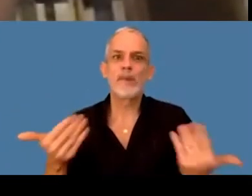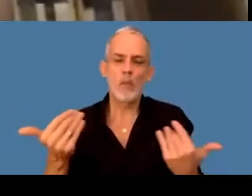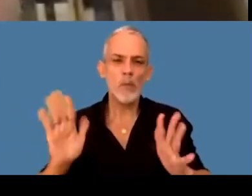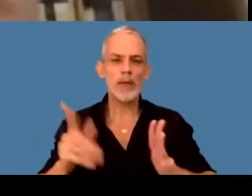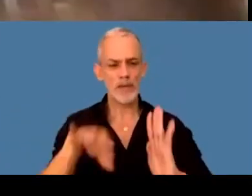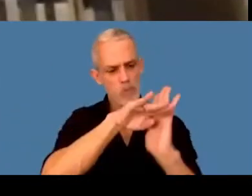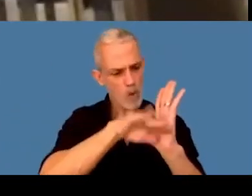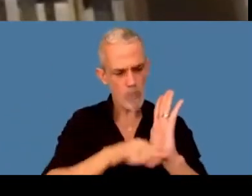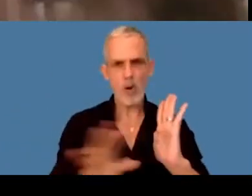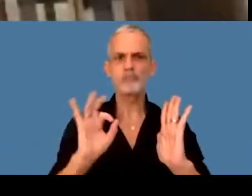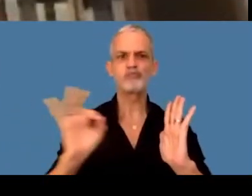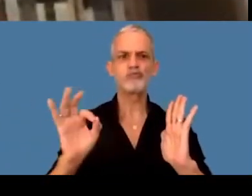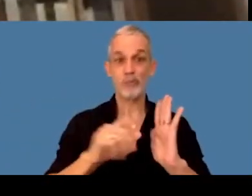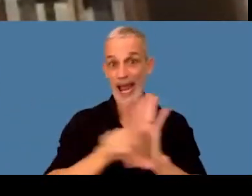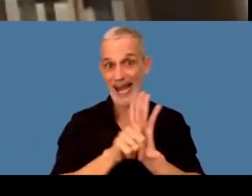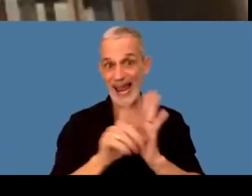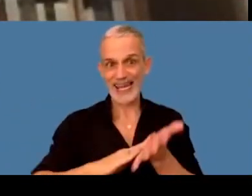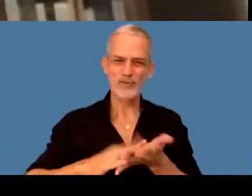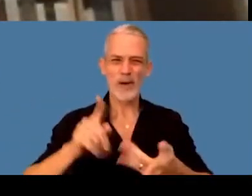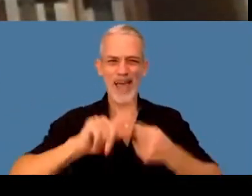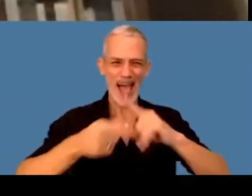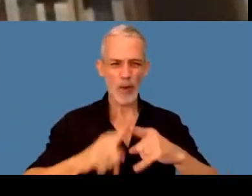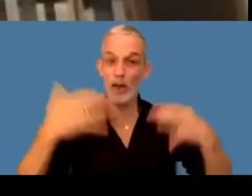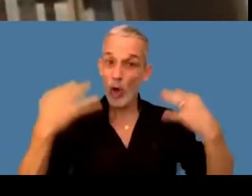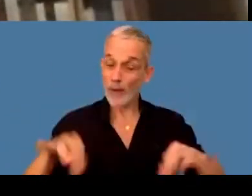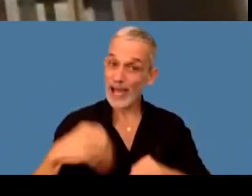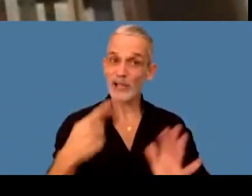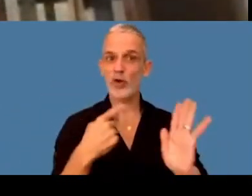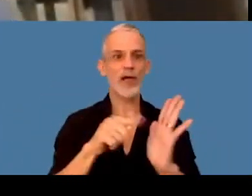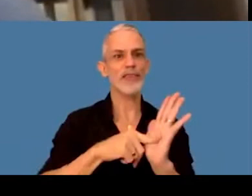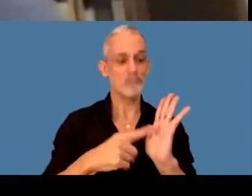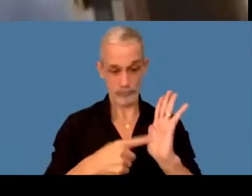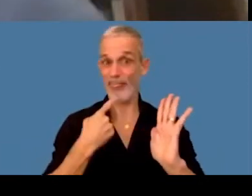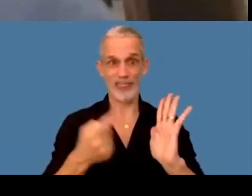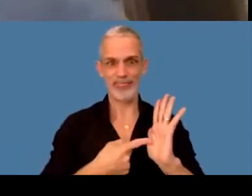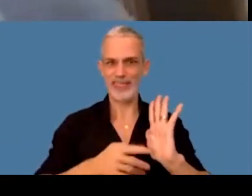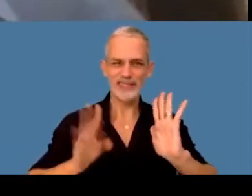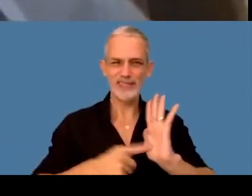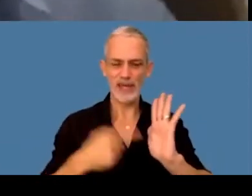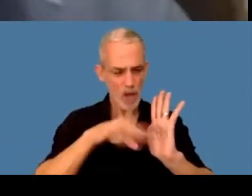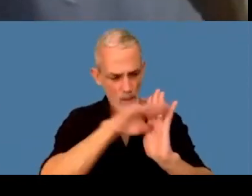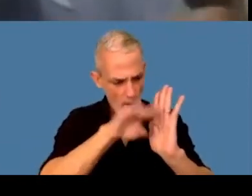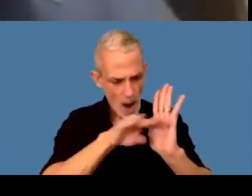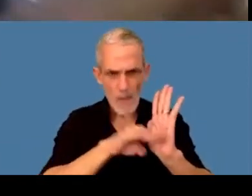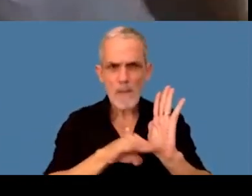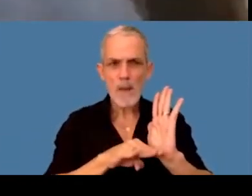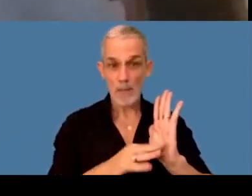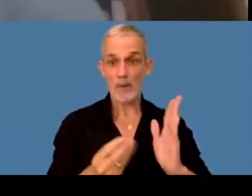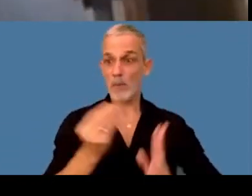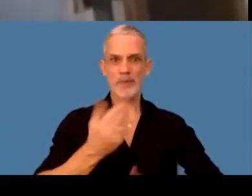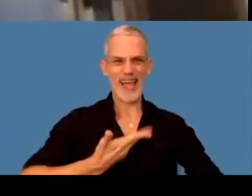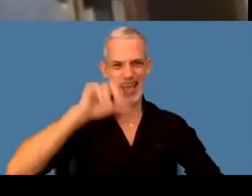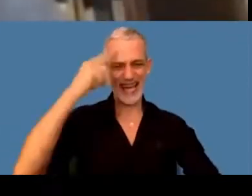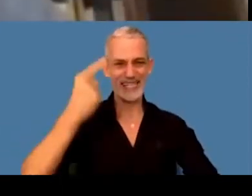procedimiento, como la ley de conciliación obligatoria y arbitraje voluntario, que a la representación estatal le permite